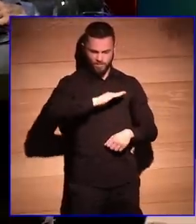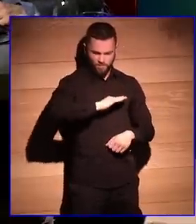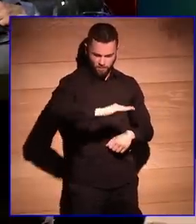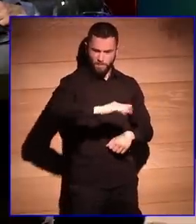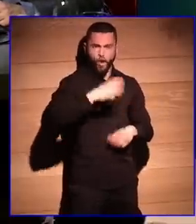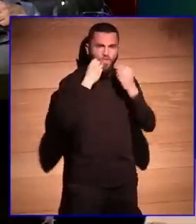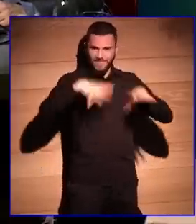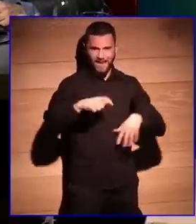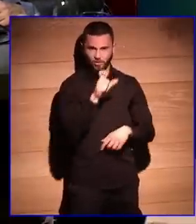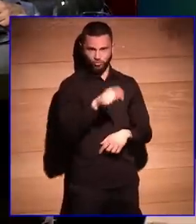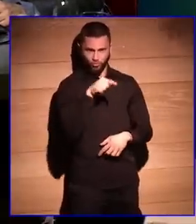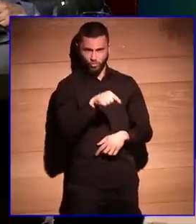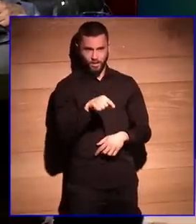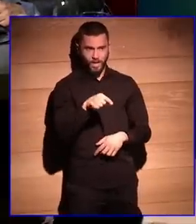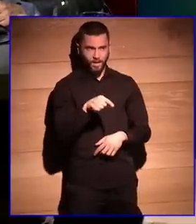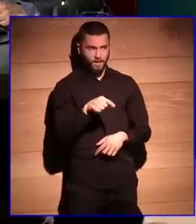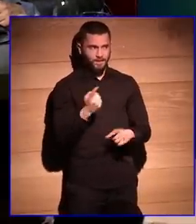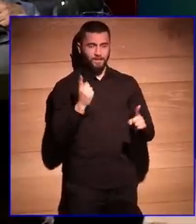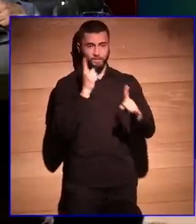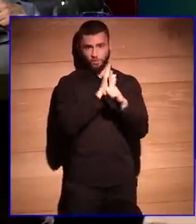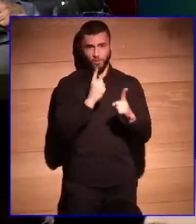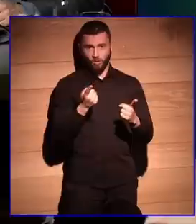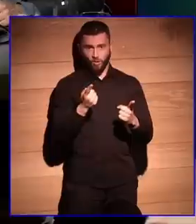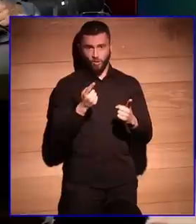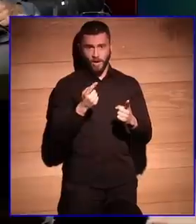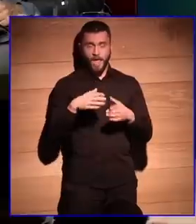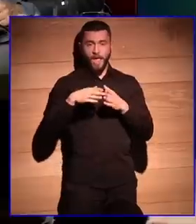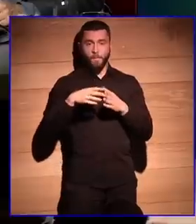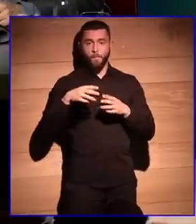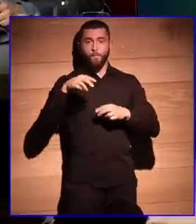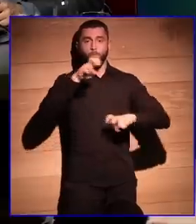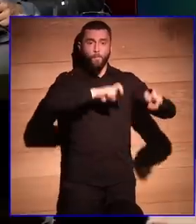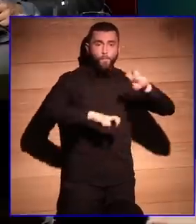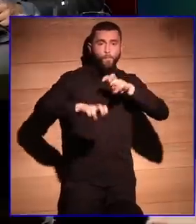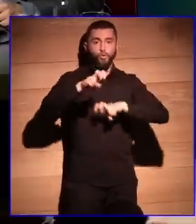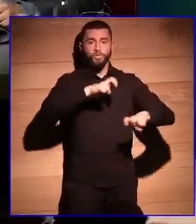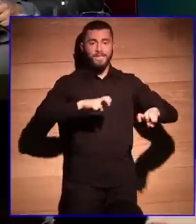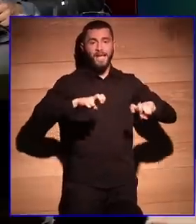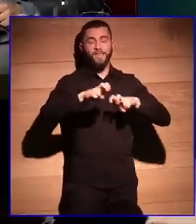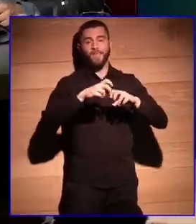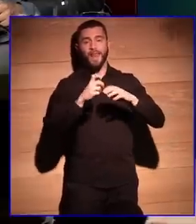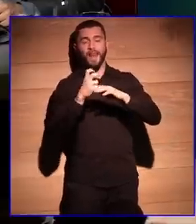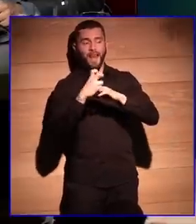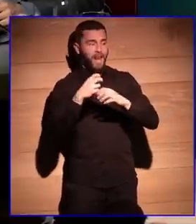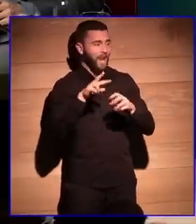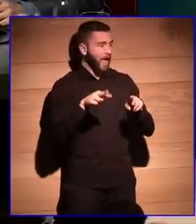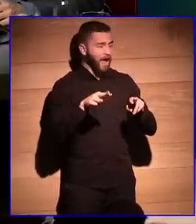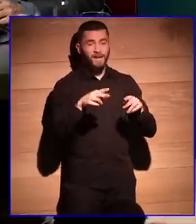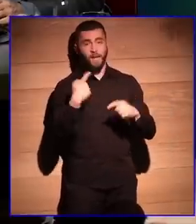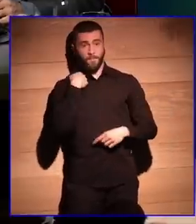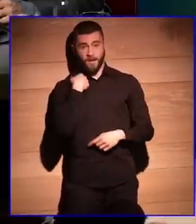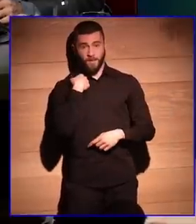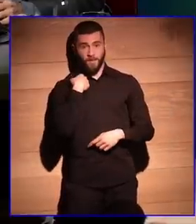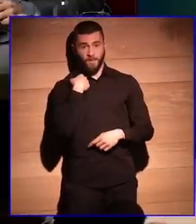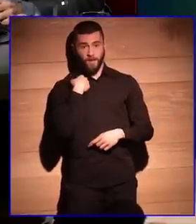es la oposición... Estás hablando en Busca del Arca Perdida. En Busca del Arca Perdida. Es la oposición a Indiana Jones, sin embargo, no está del todo de acuerdo con que se mate a